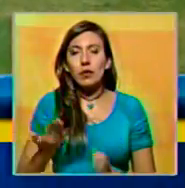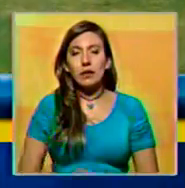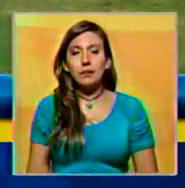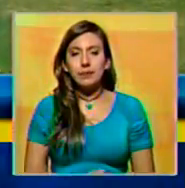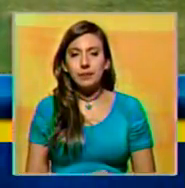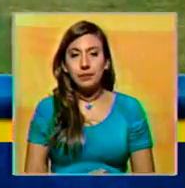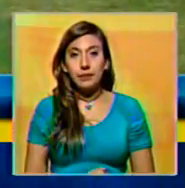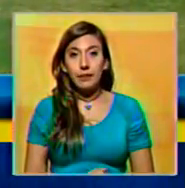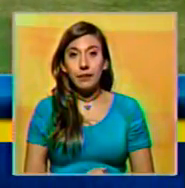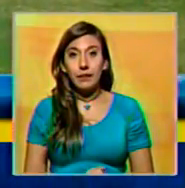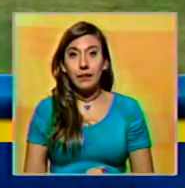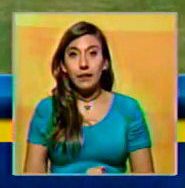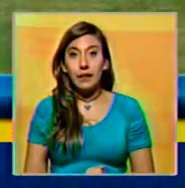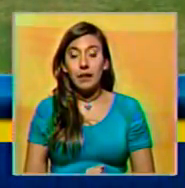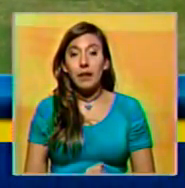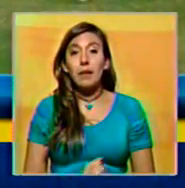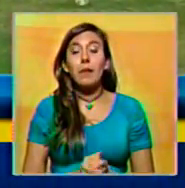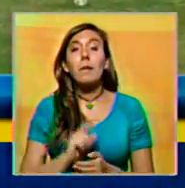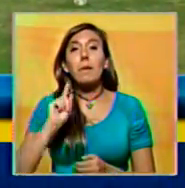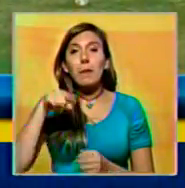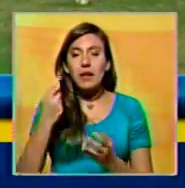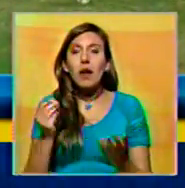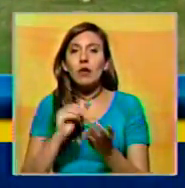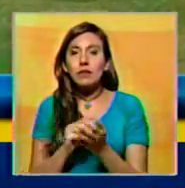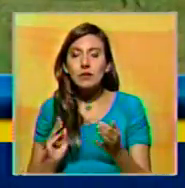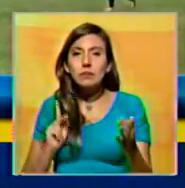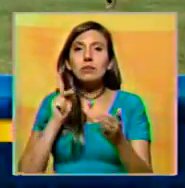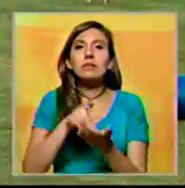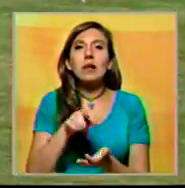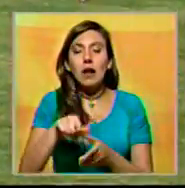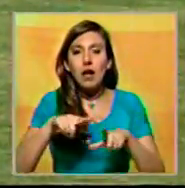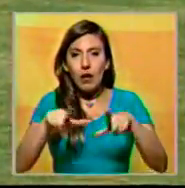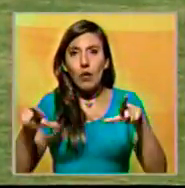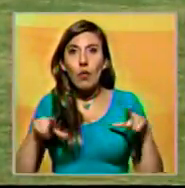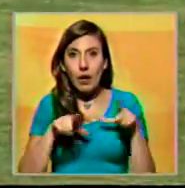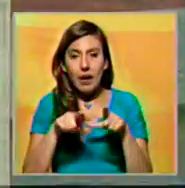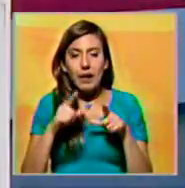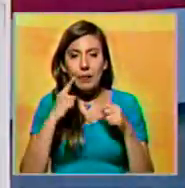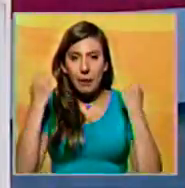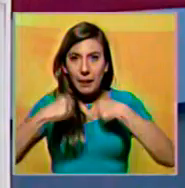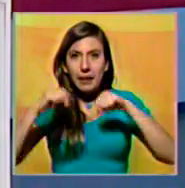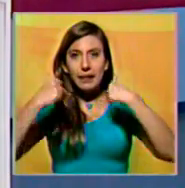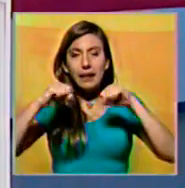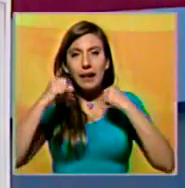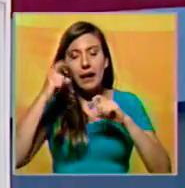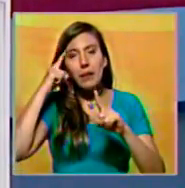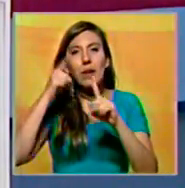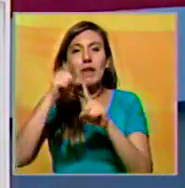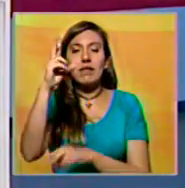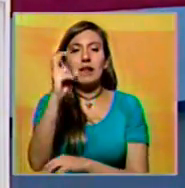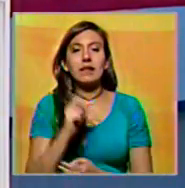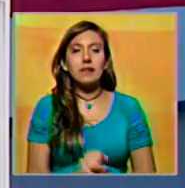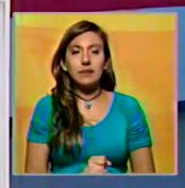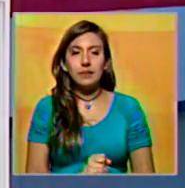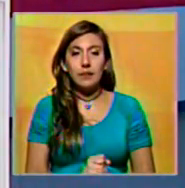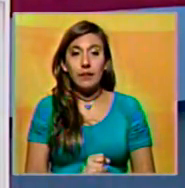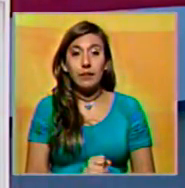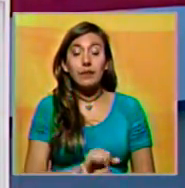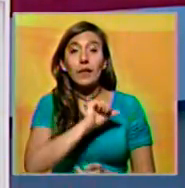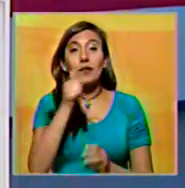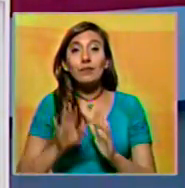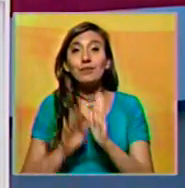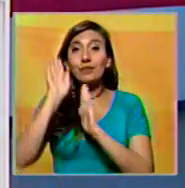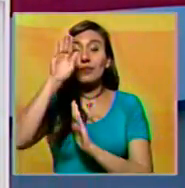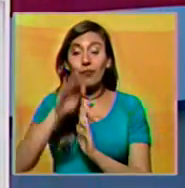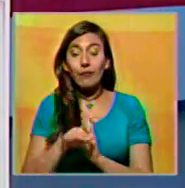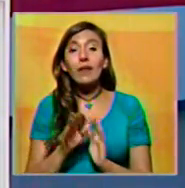Vinotinto realizará mañana el reconocimiento del estadio Hernando Siles, escenario del encuentro del día viernes. Ya en los tableros, Marinos de Anzoátegui sacó a relucir su